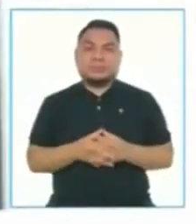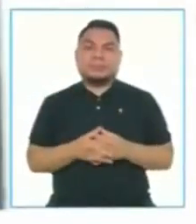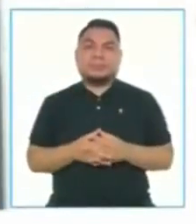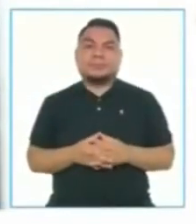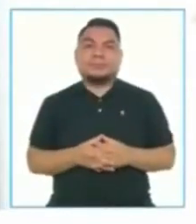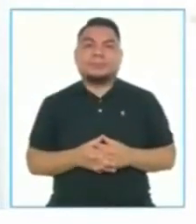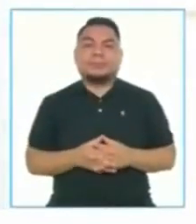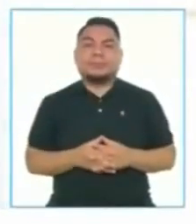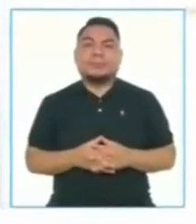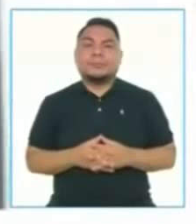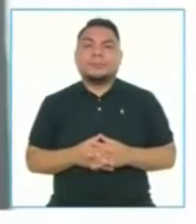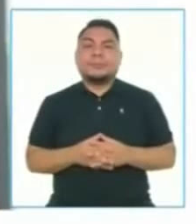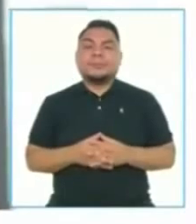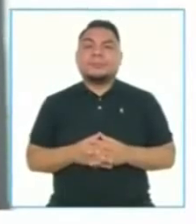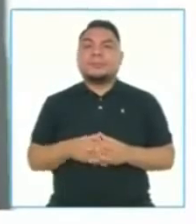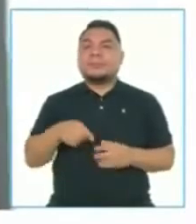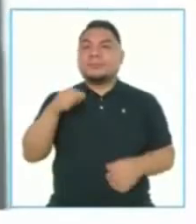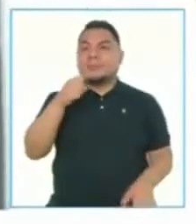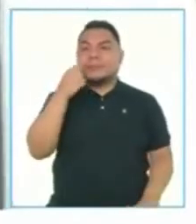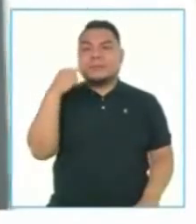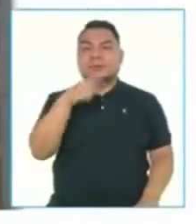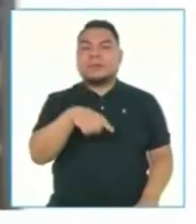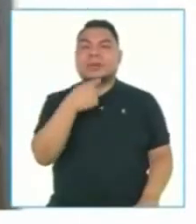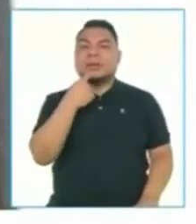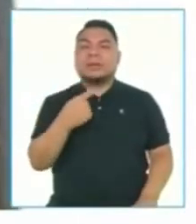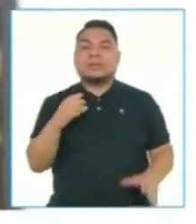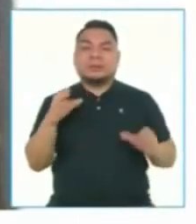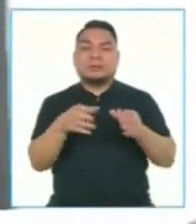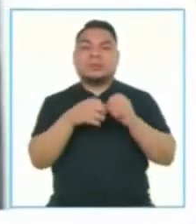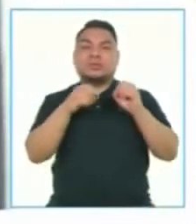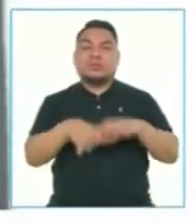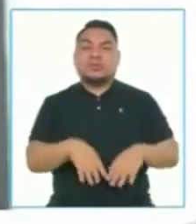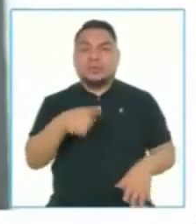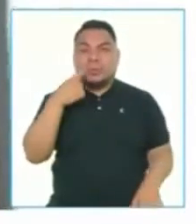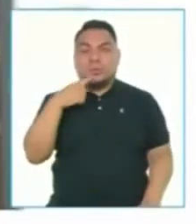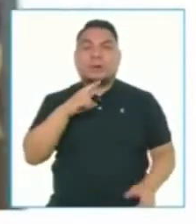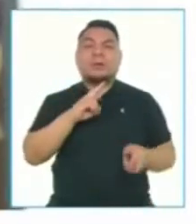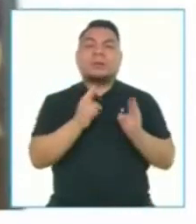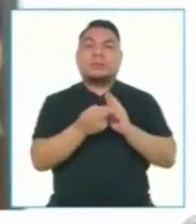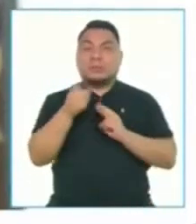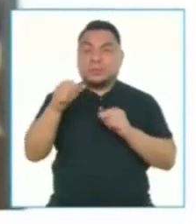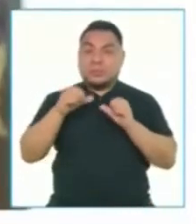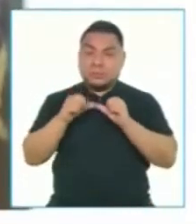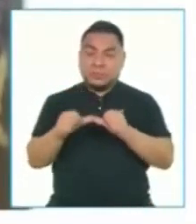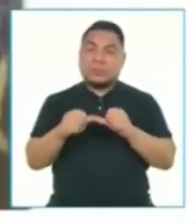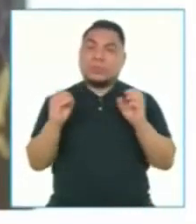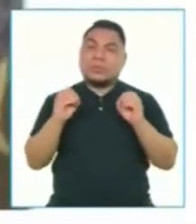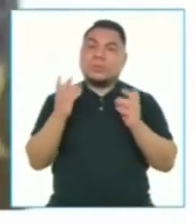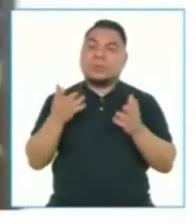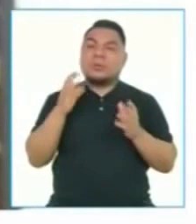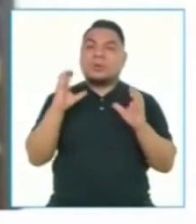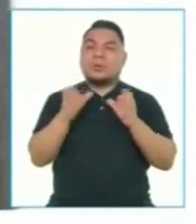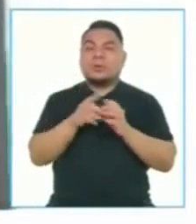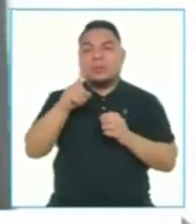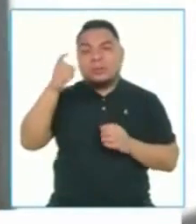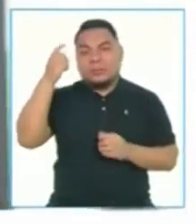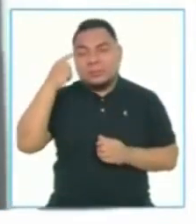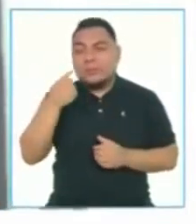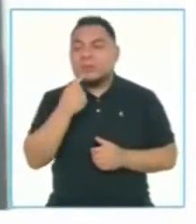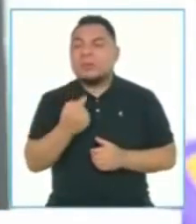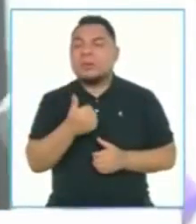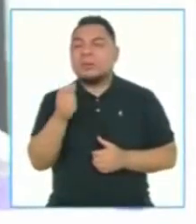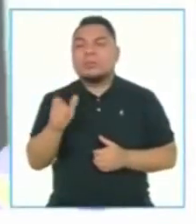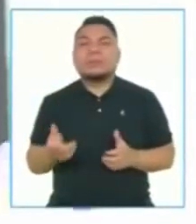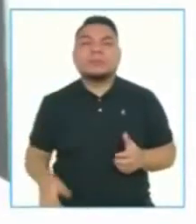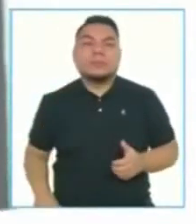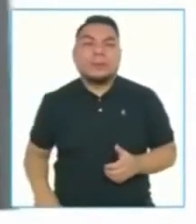Carmen Aponte renunció a la misma, sabemos que ella preside una comisión importante, que es la de reforma. ¿Va a continuarse o la bancada lógicamente tendrá que buscar otra persona